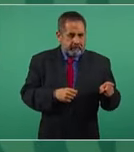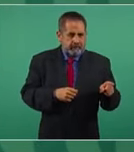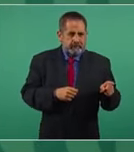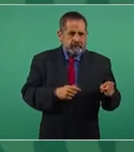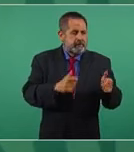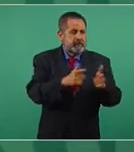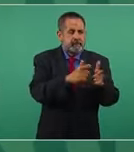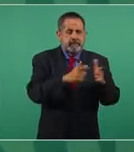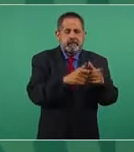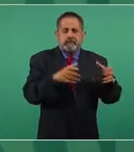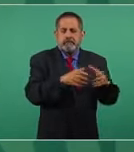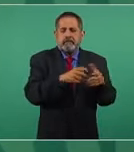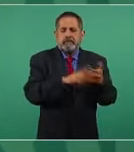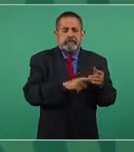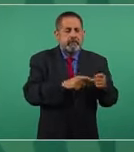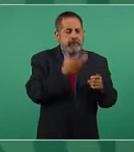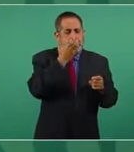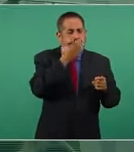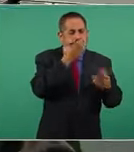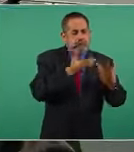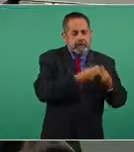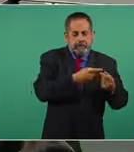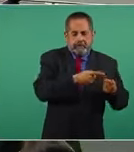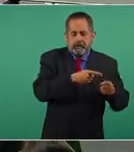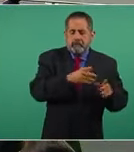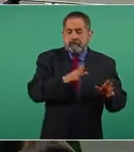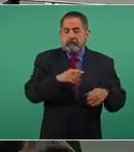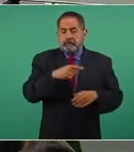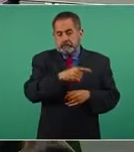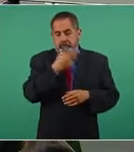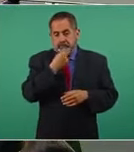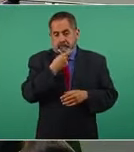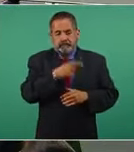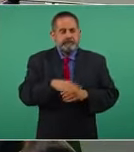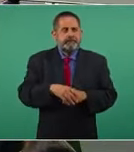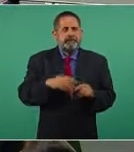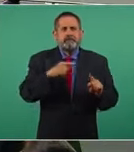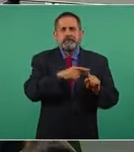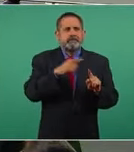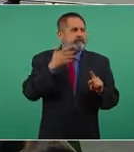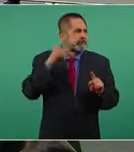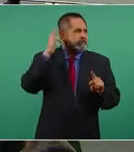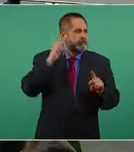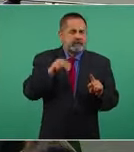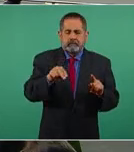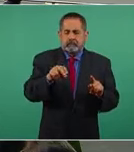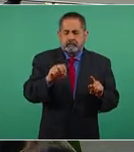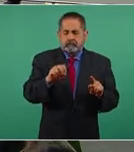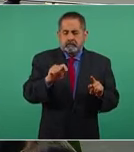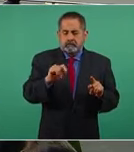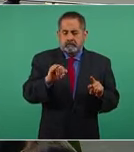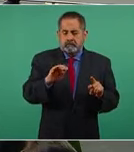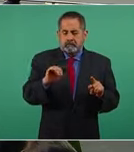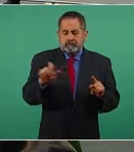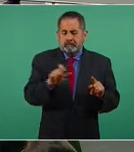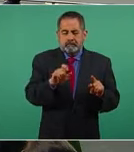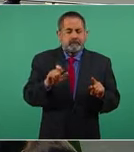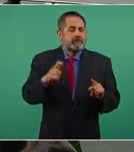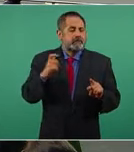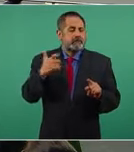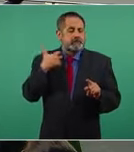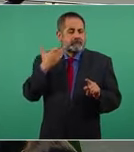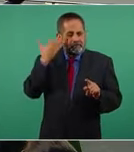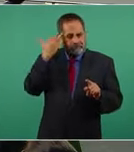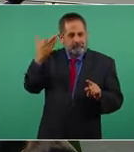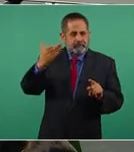grupo conservador, que fue de Notimex, creo, de la época de Salinas,